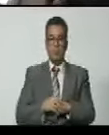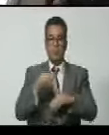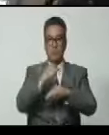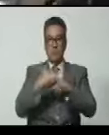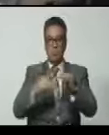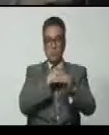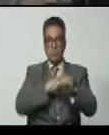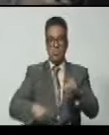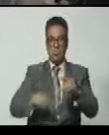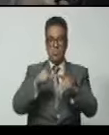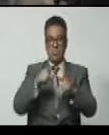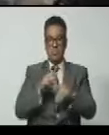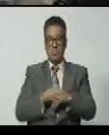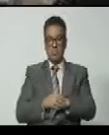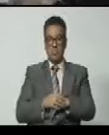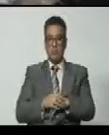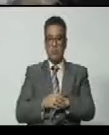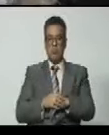vicepresidenta y nieta.